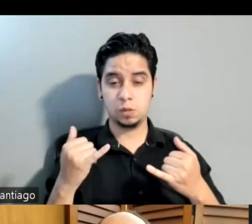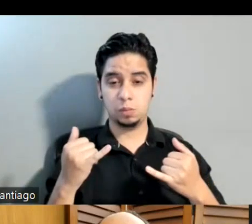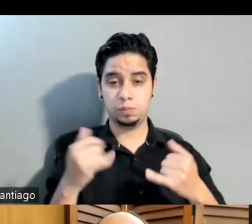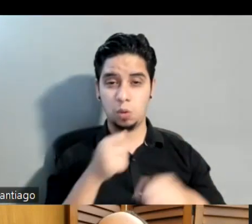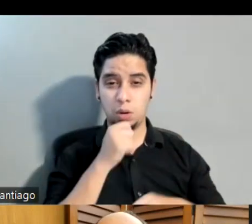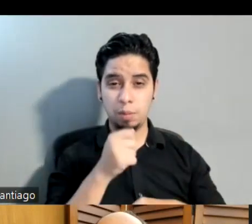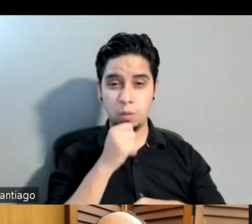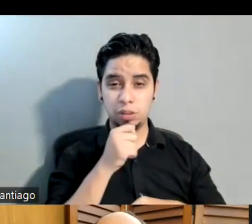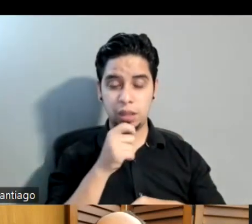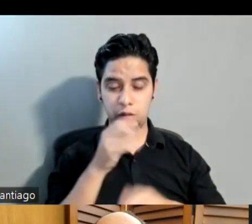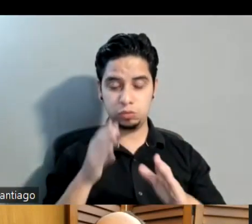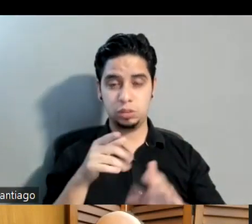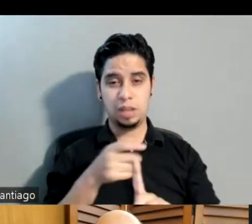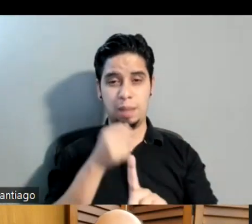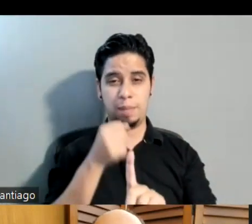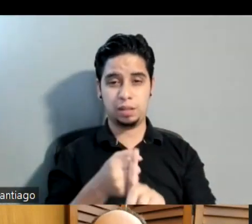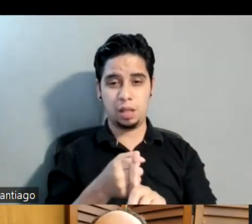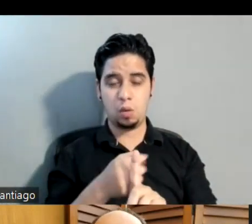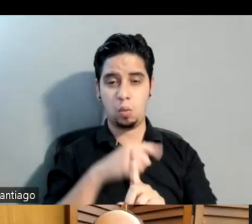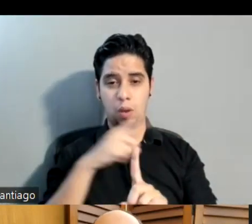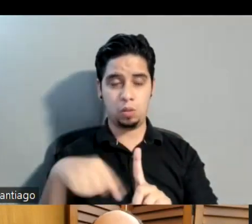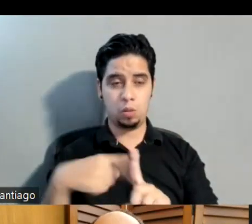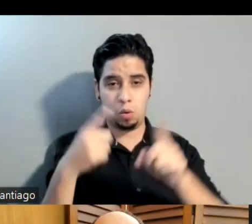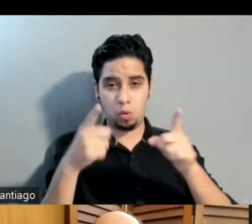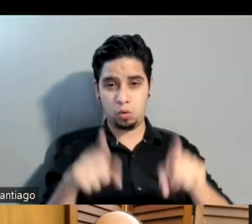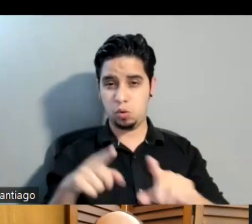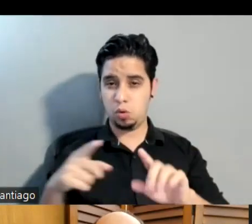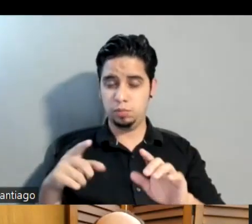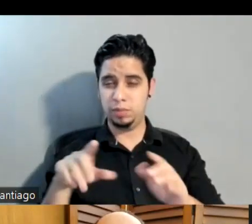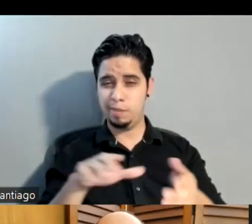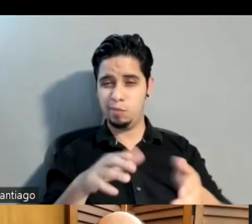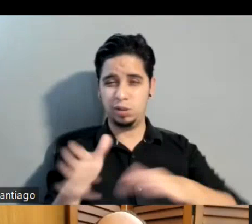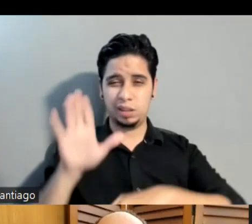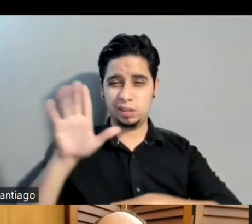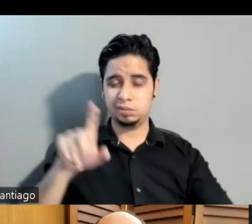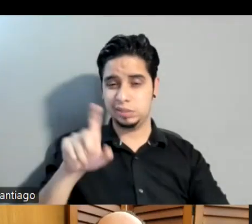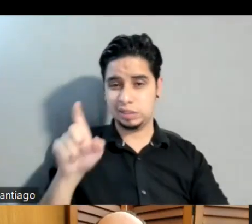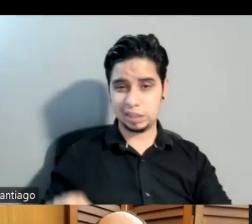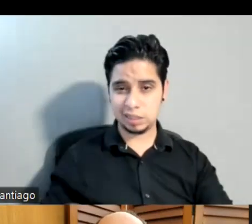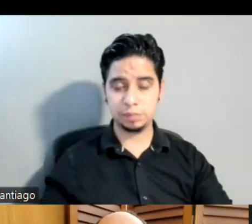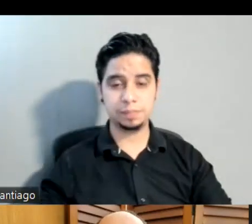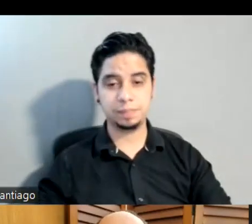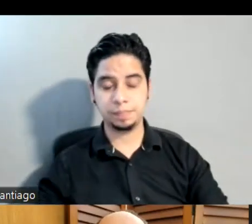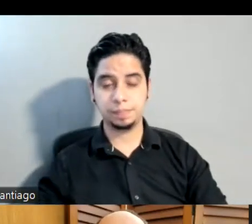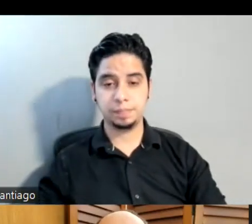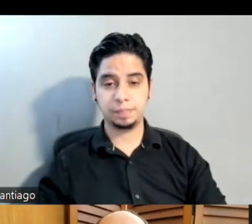la masacre de Uvalde en Texas. Y cómo, porque también